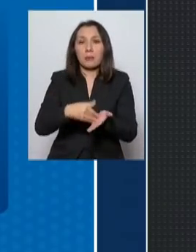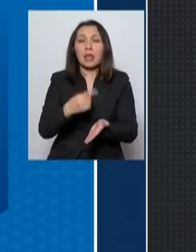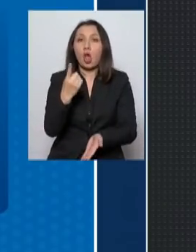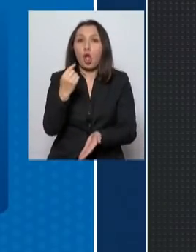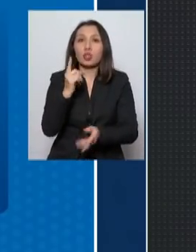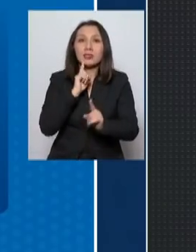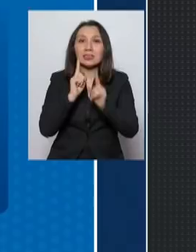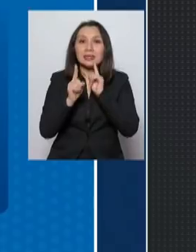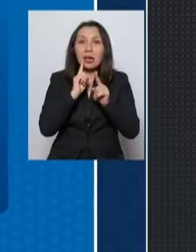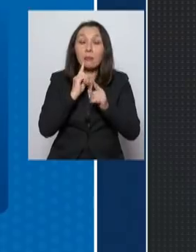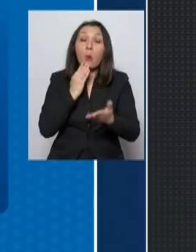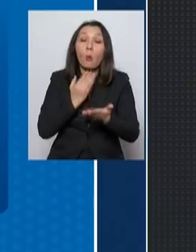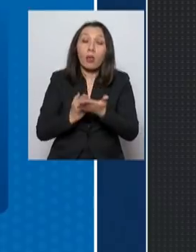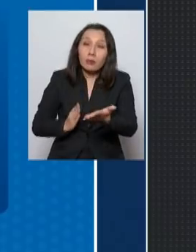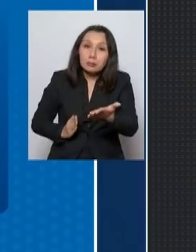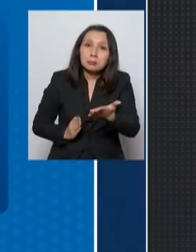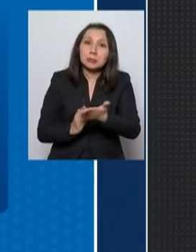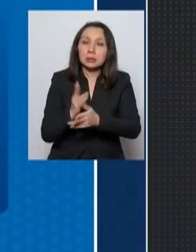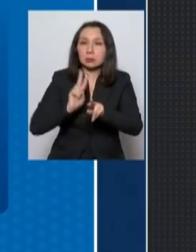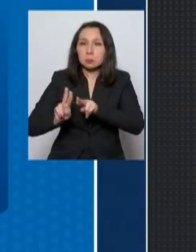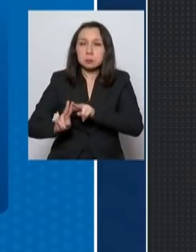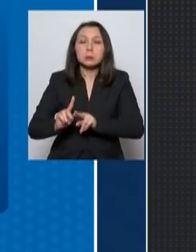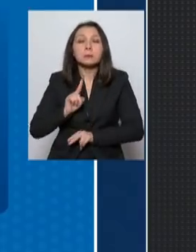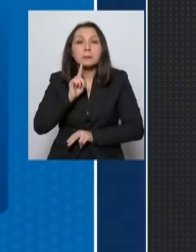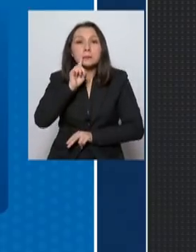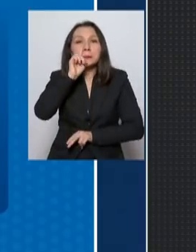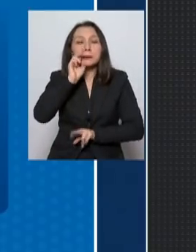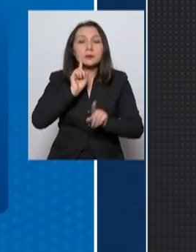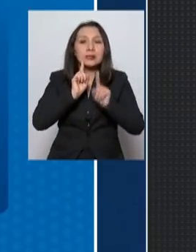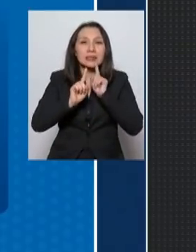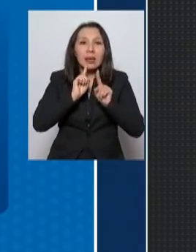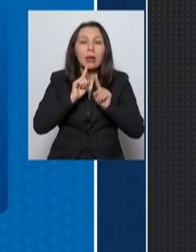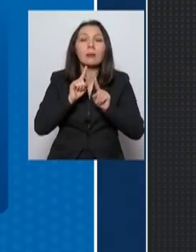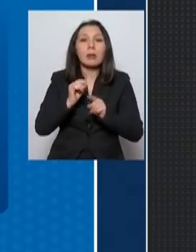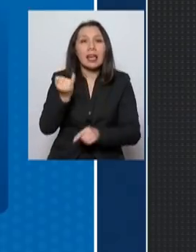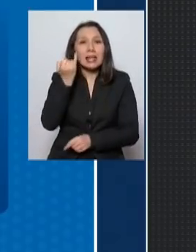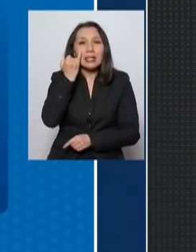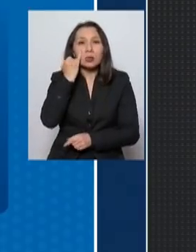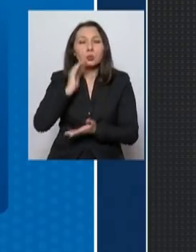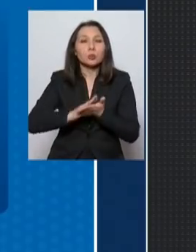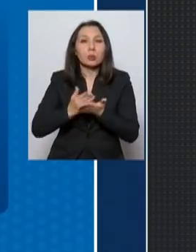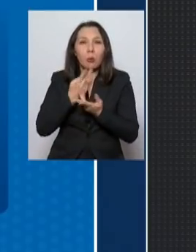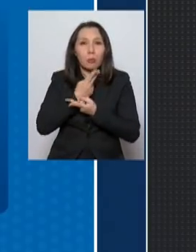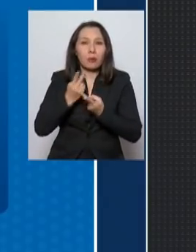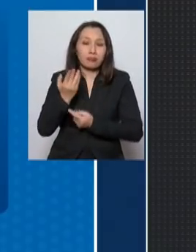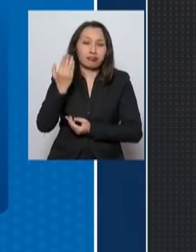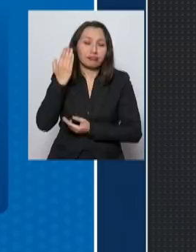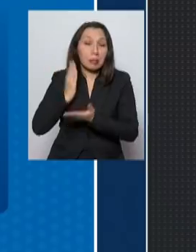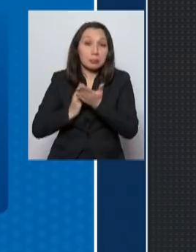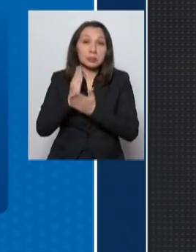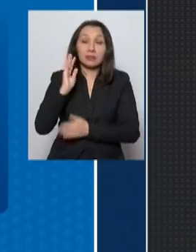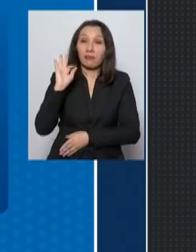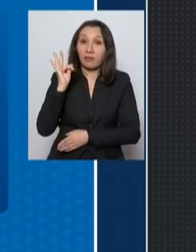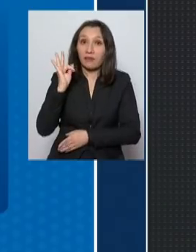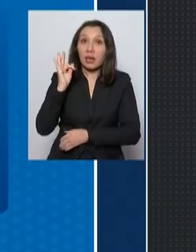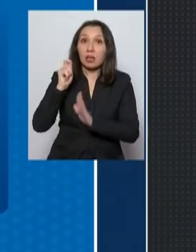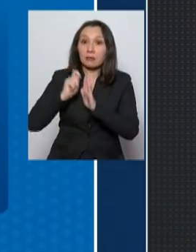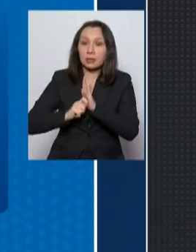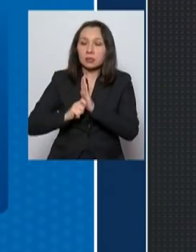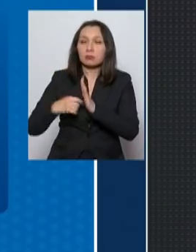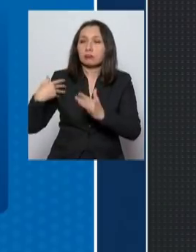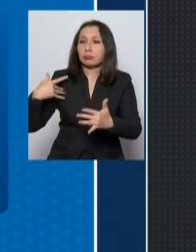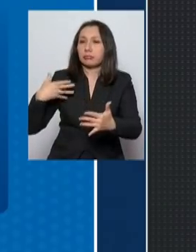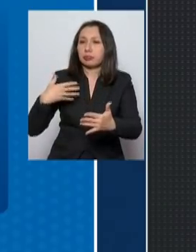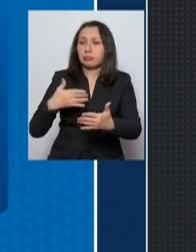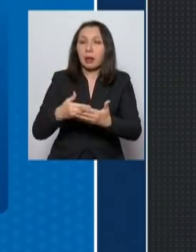381.011 exámenes desde que comenzamos a realizarlos en el Instituto de Salud Pública durante el mes de febrero. Y esta es